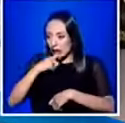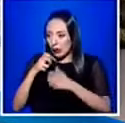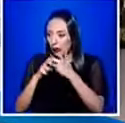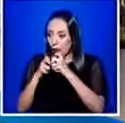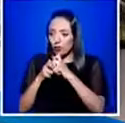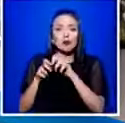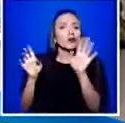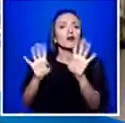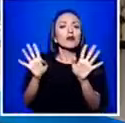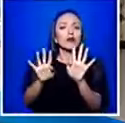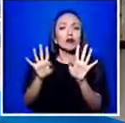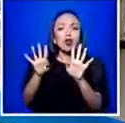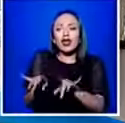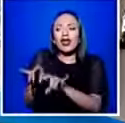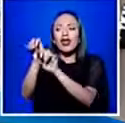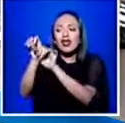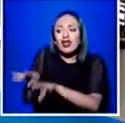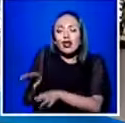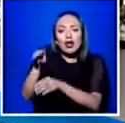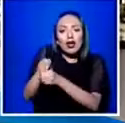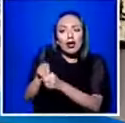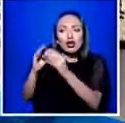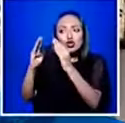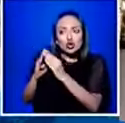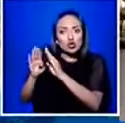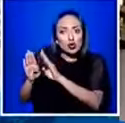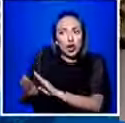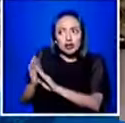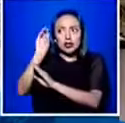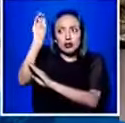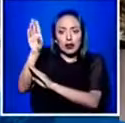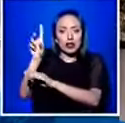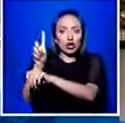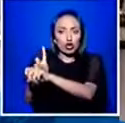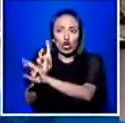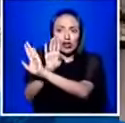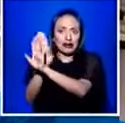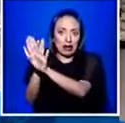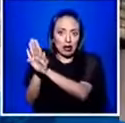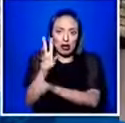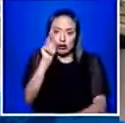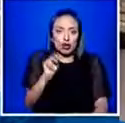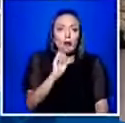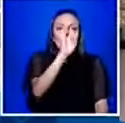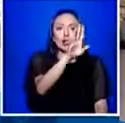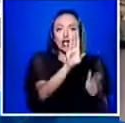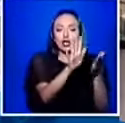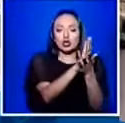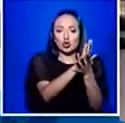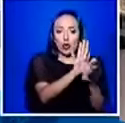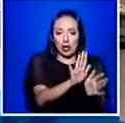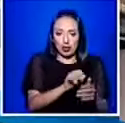respiratorios, por favor, no lo envíe a la escuela. Es necesario que pase y lo lleve al médico para descartar cualquier enfermedad. Son las